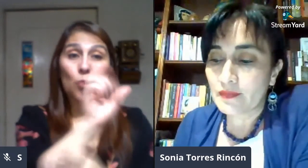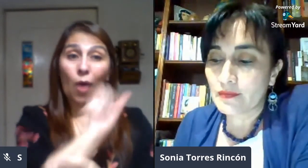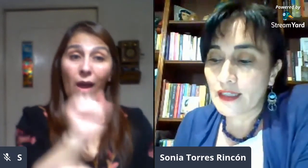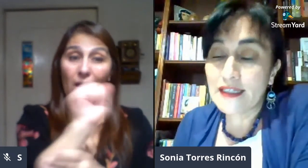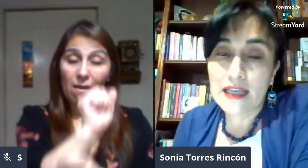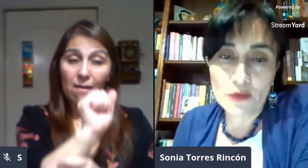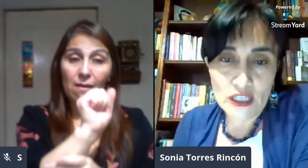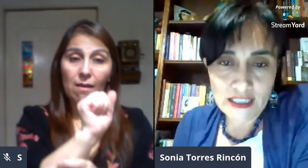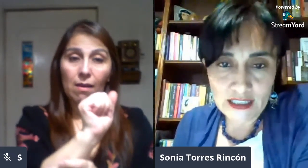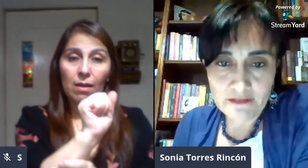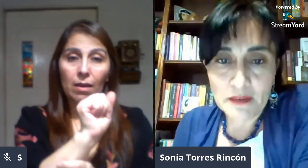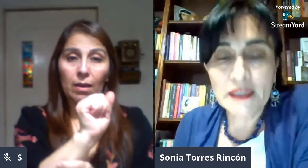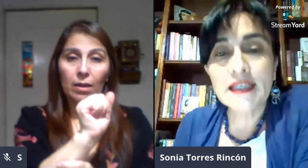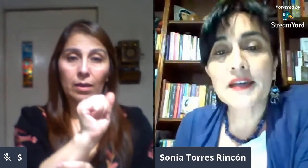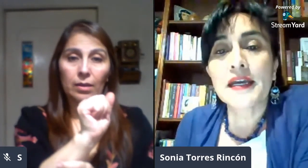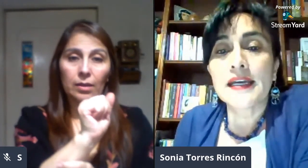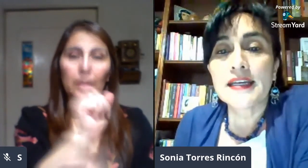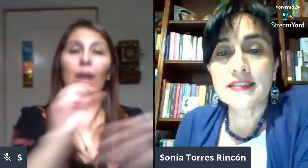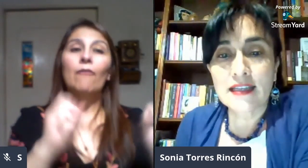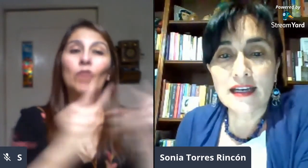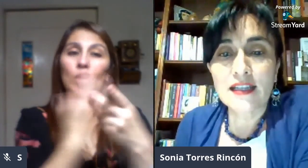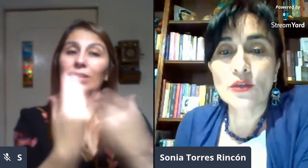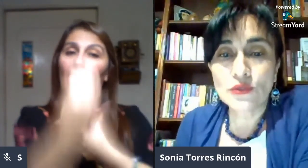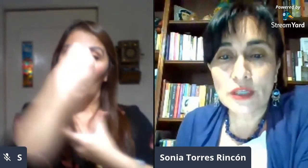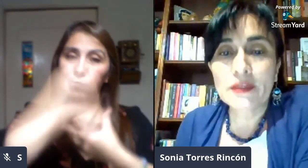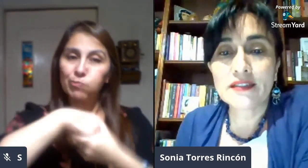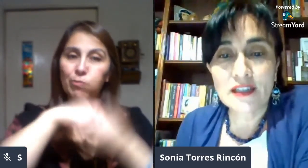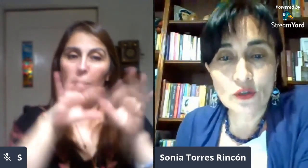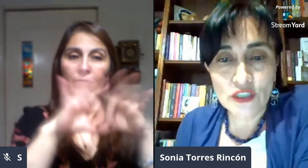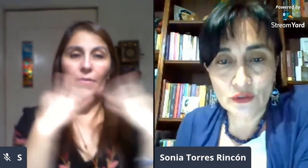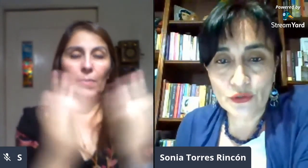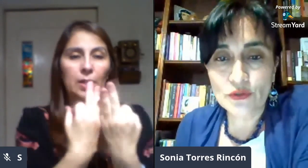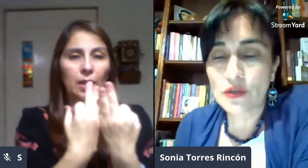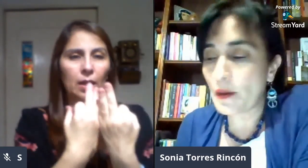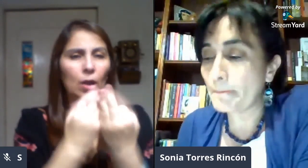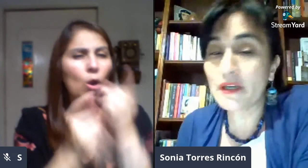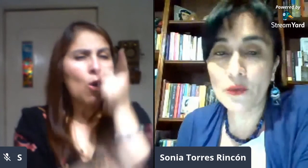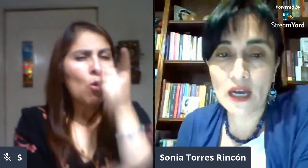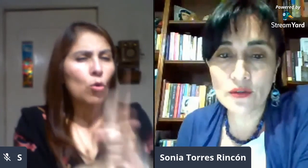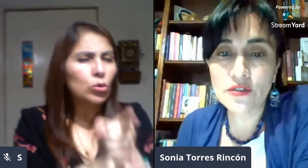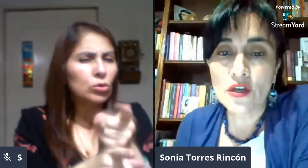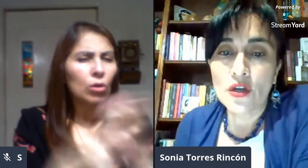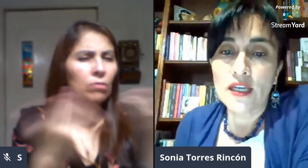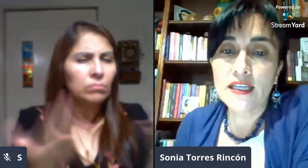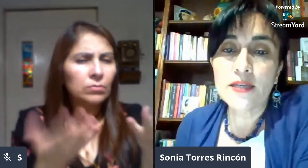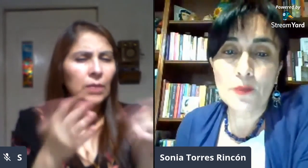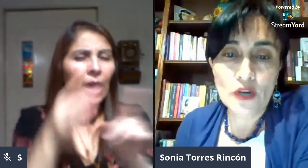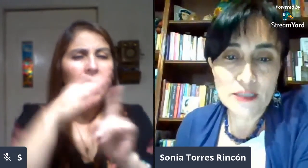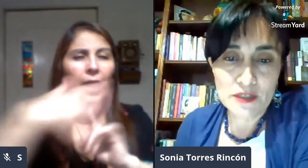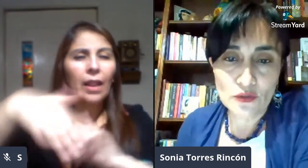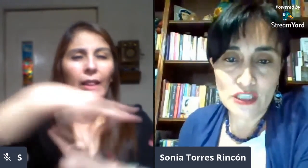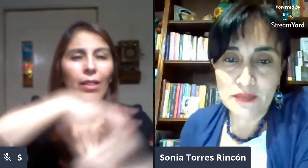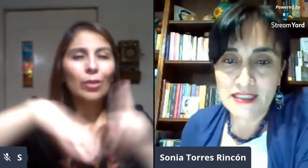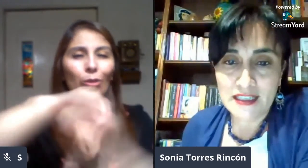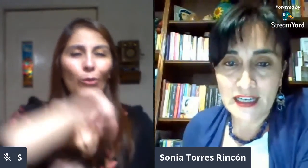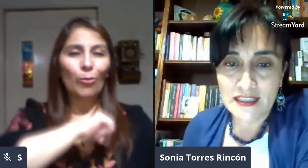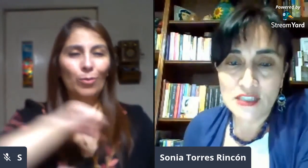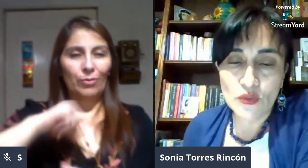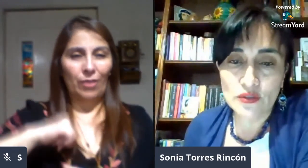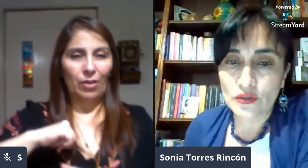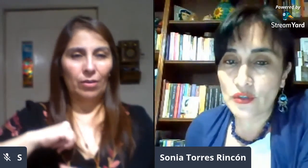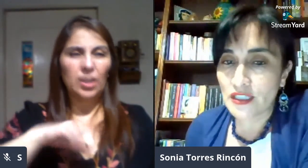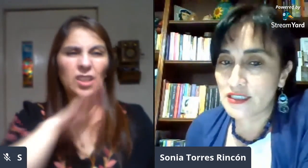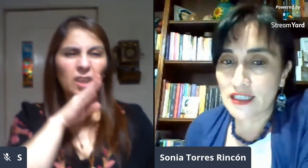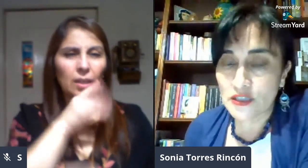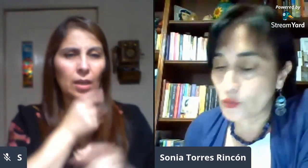y la violencia intrafamiliar está justamente en los entornos privados y por las personas más